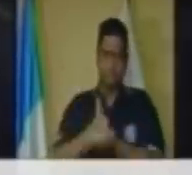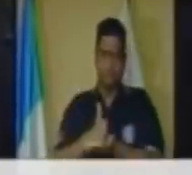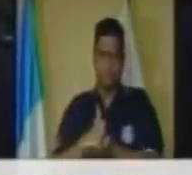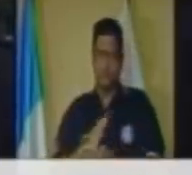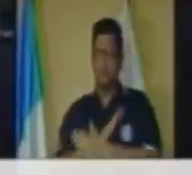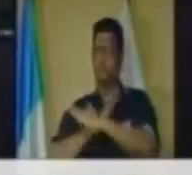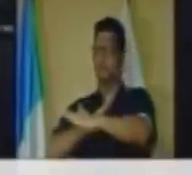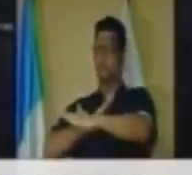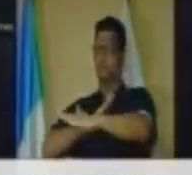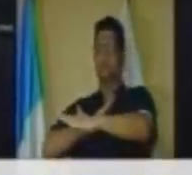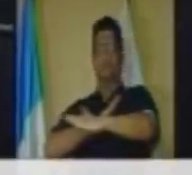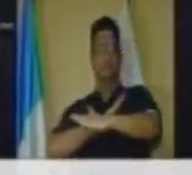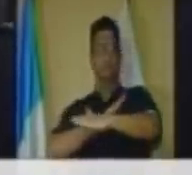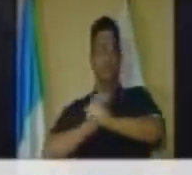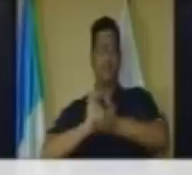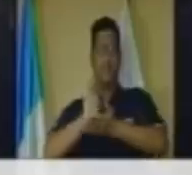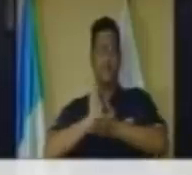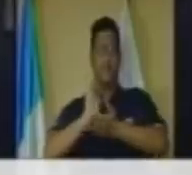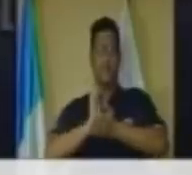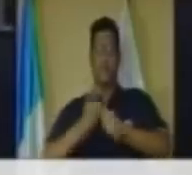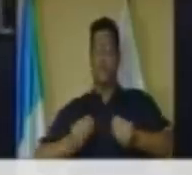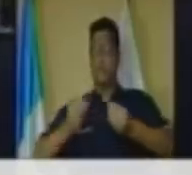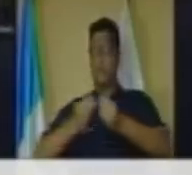el paciente.